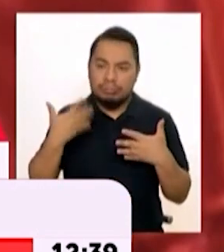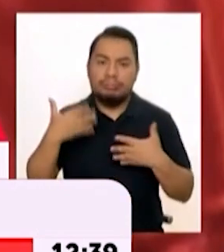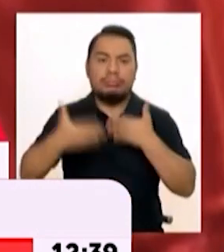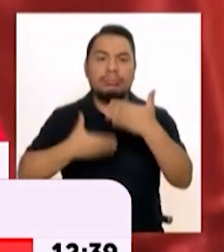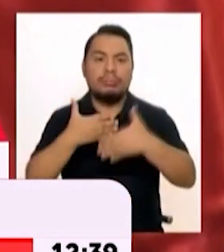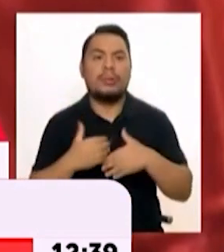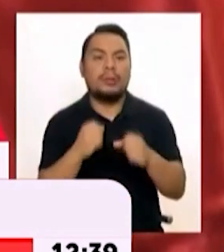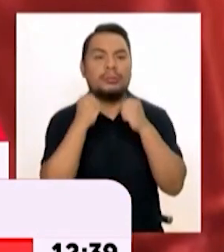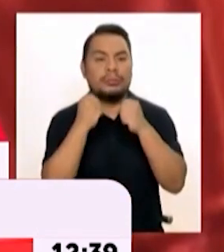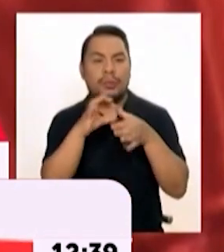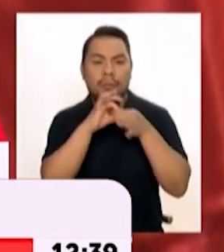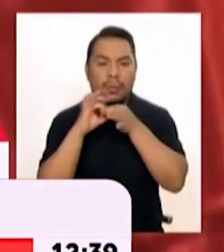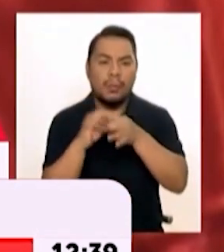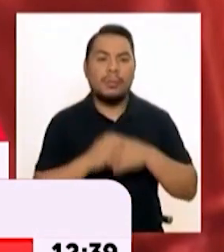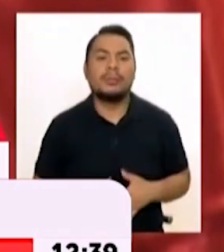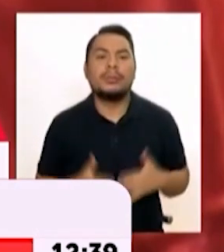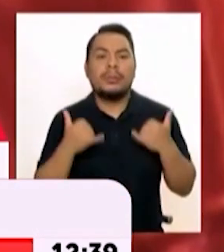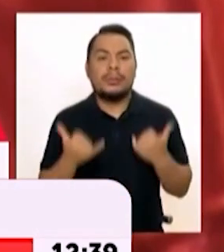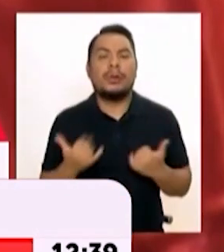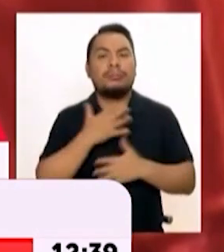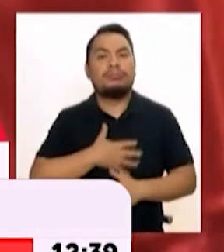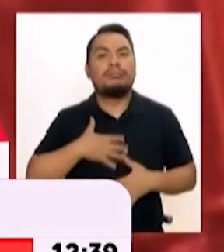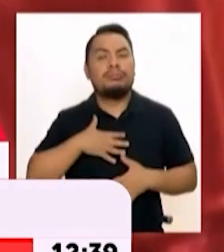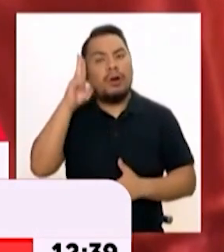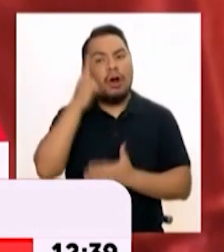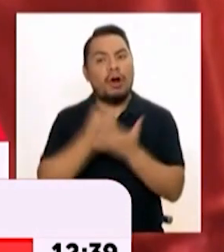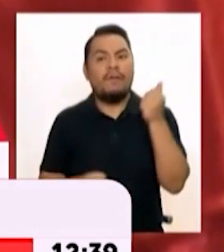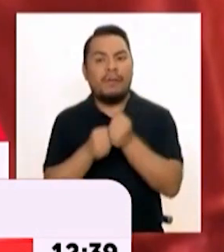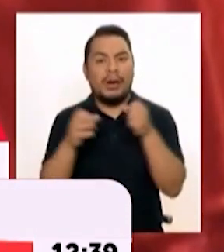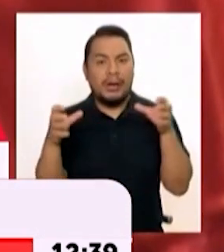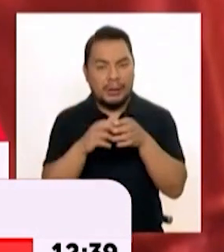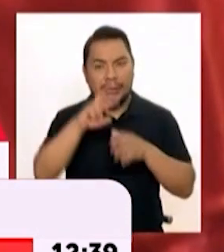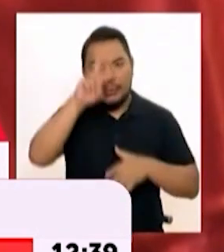la ejecución presupuestal, como lo ha afirmado la Presidenta de la República.